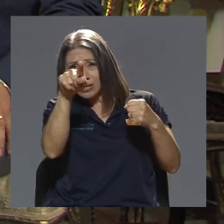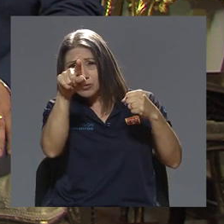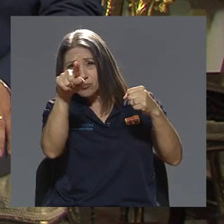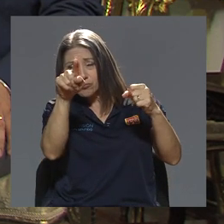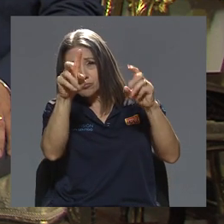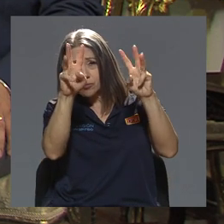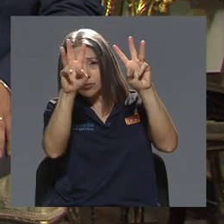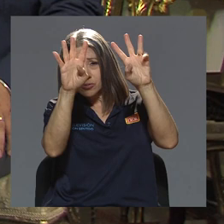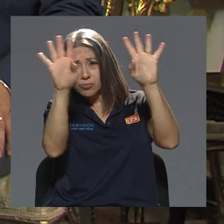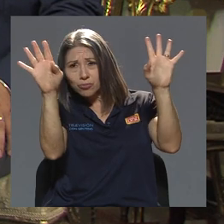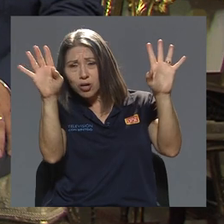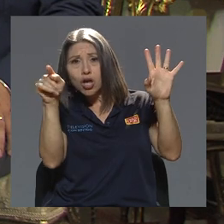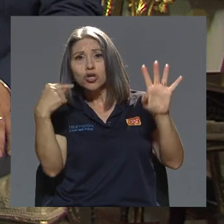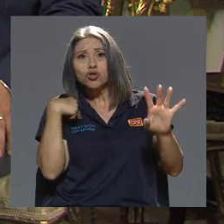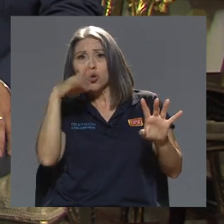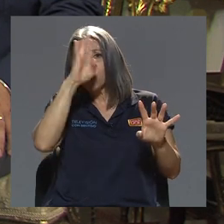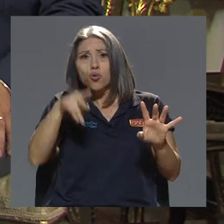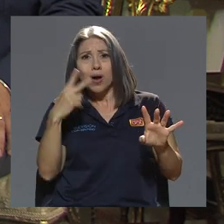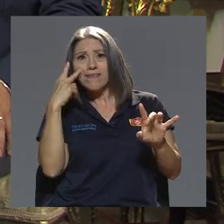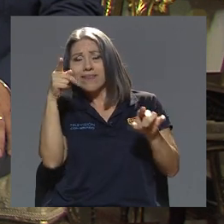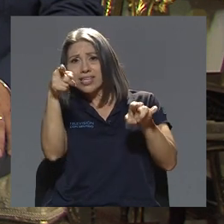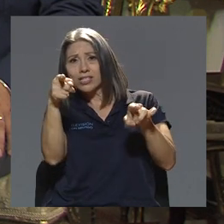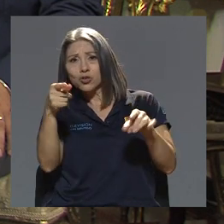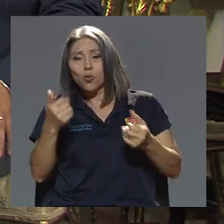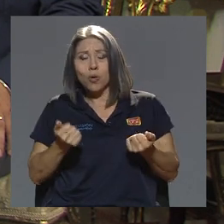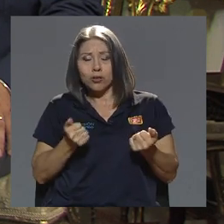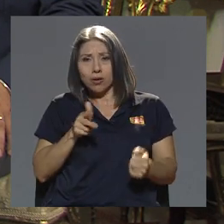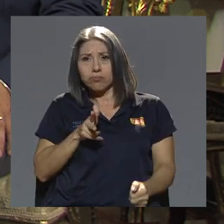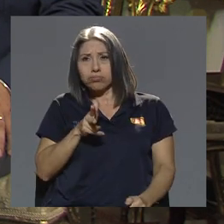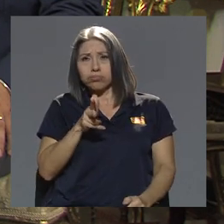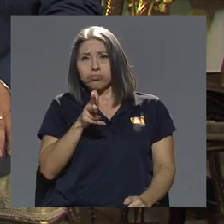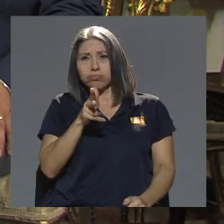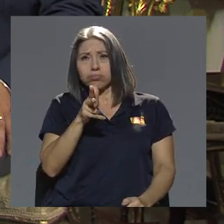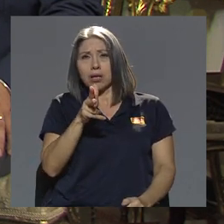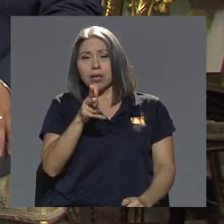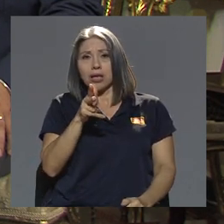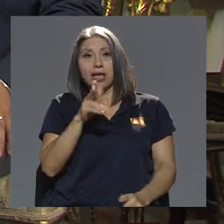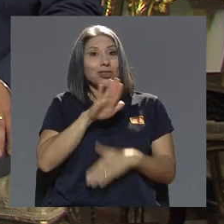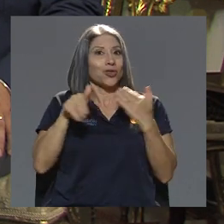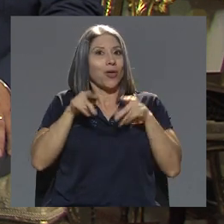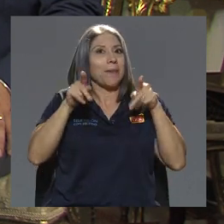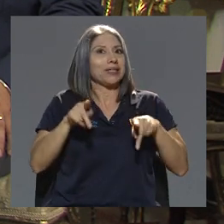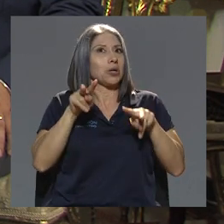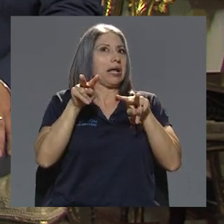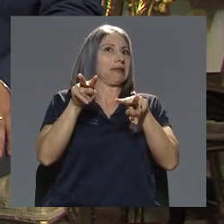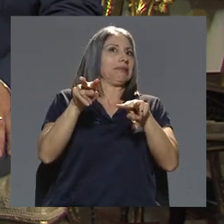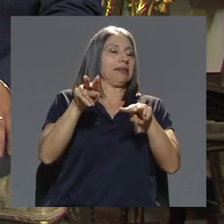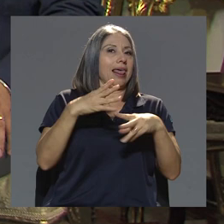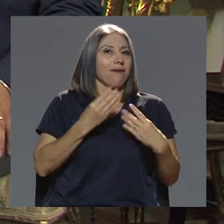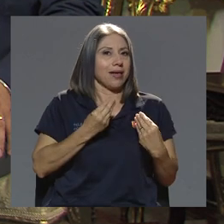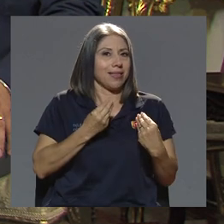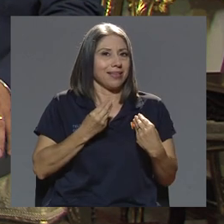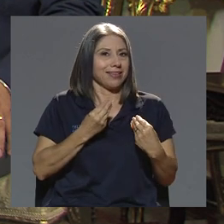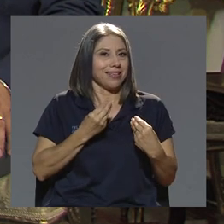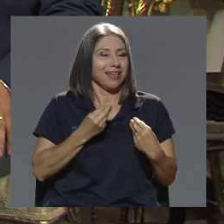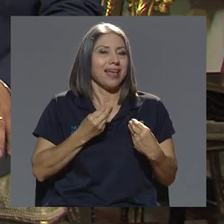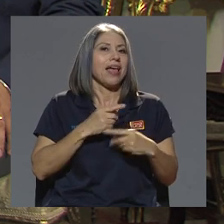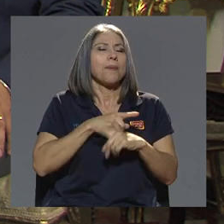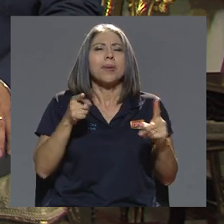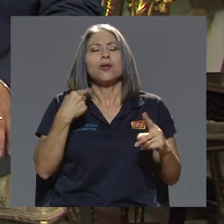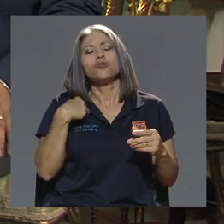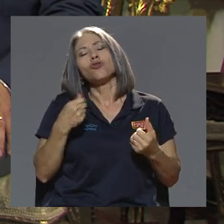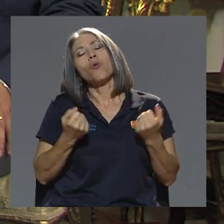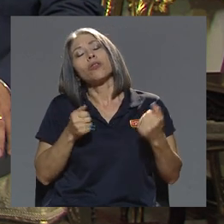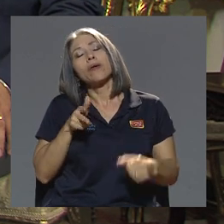la penitenciaría. Es más, lo poco que había visto así de reojo, porque nos daba pánico a todos los ciudadanos voltear a ver para ese lugar. Ciertamente. Lo que